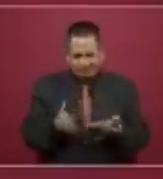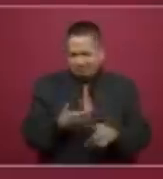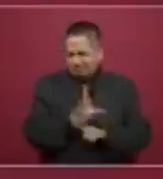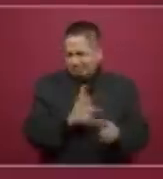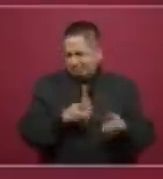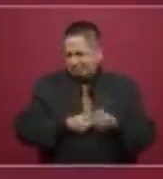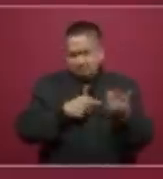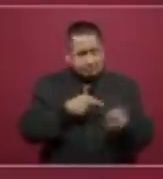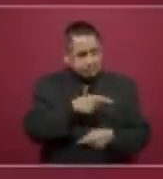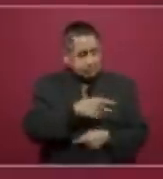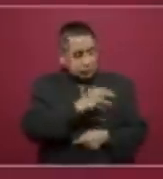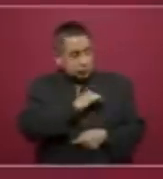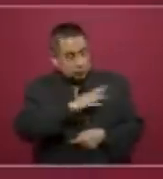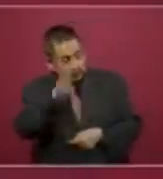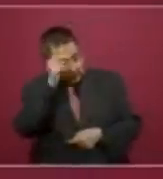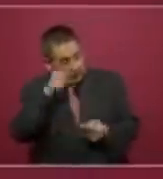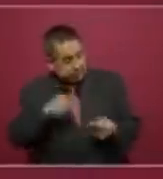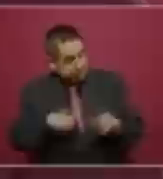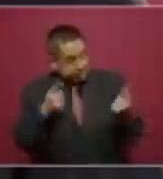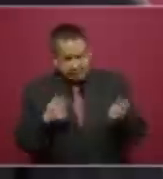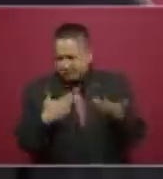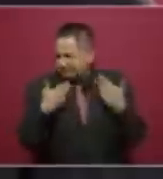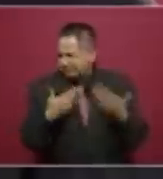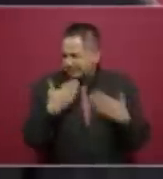derecho a disentir.